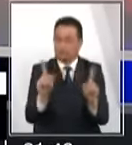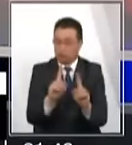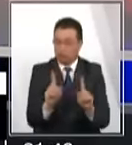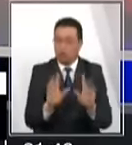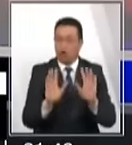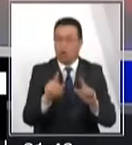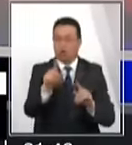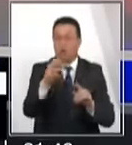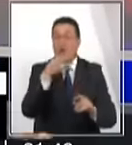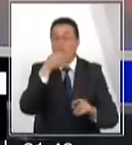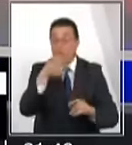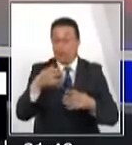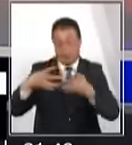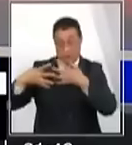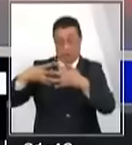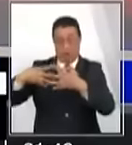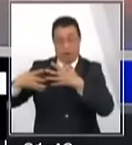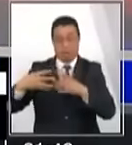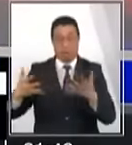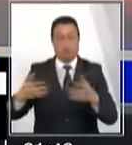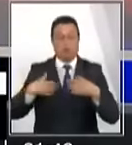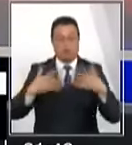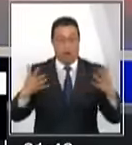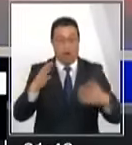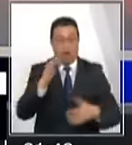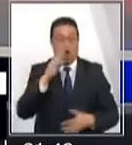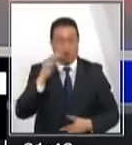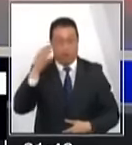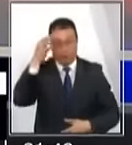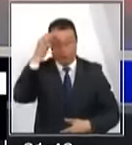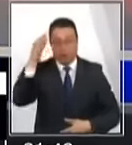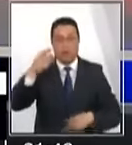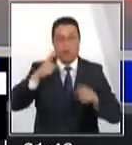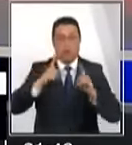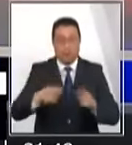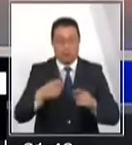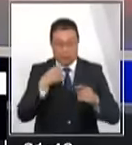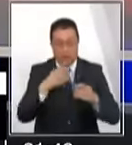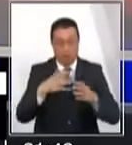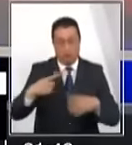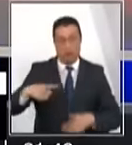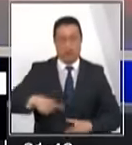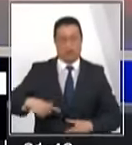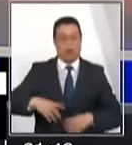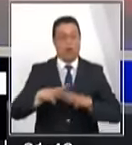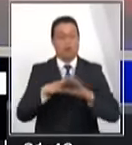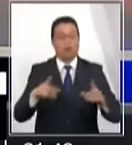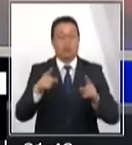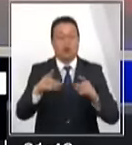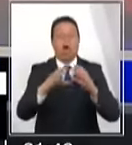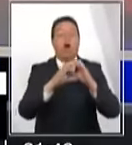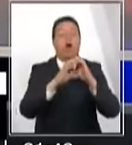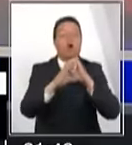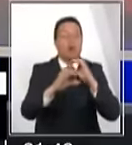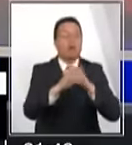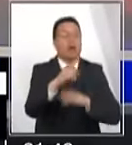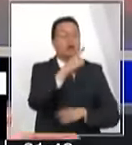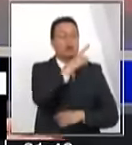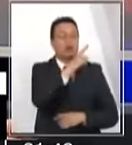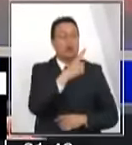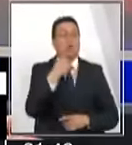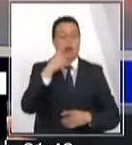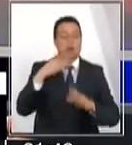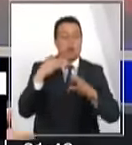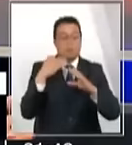usted habla de transparentar a la luz públ obvio que se entiende que es Lógico es di que han emitido demasiadas licencias pero cuando es una comunicación con ni siquiera